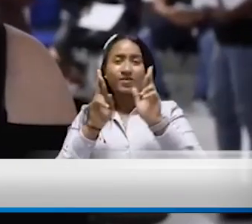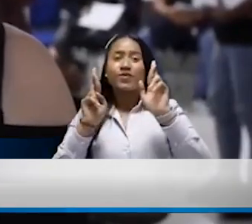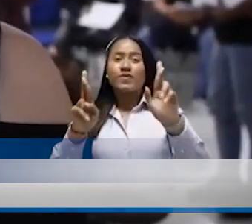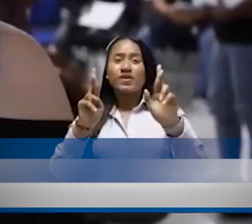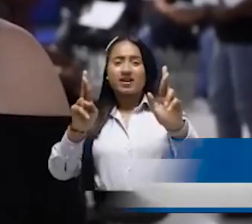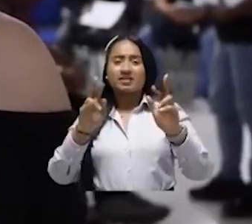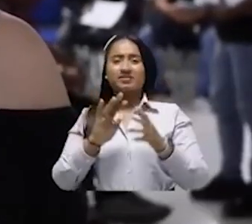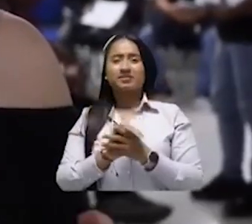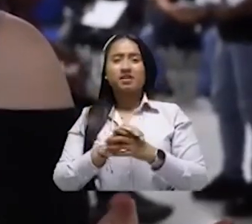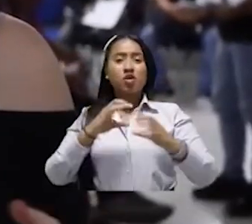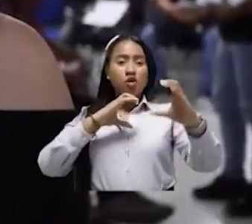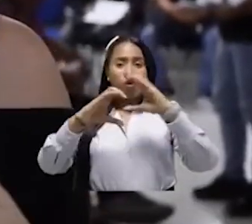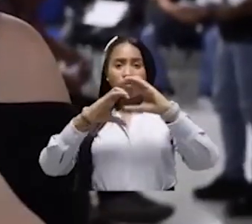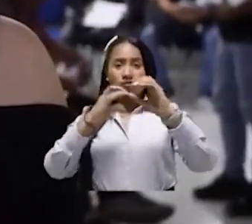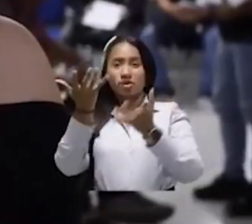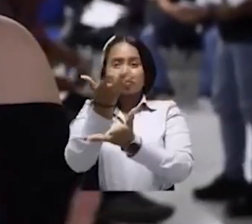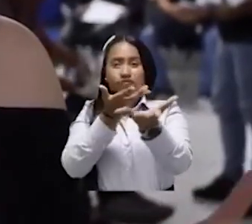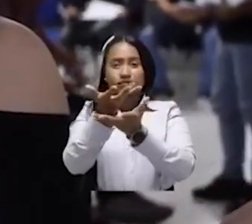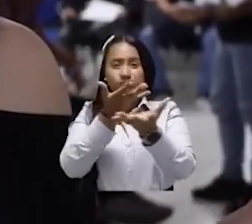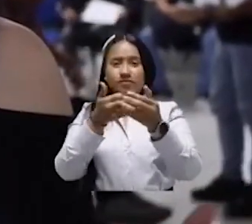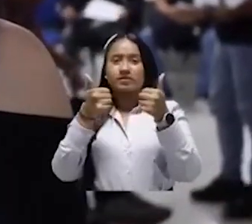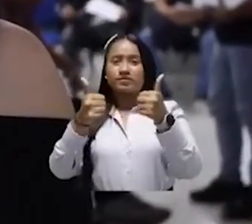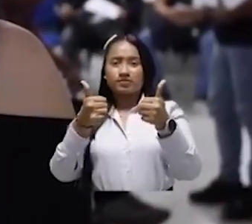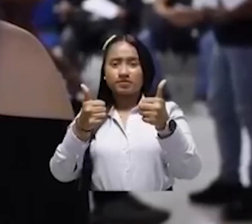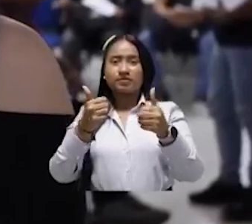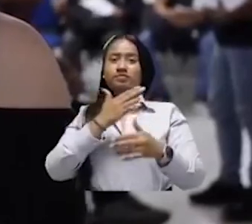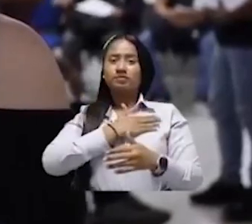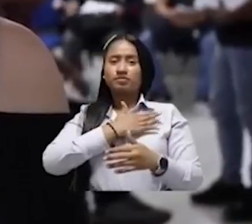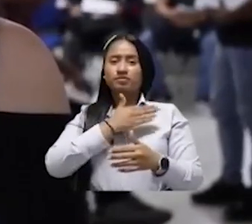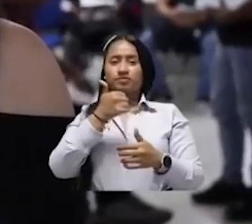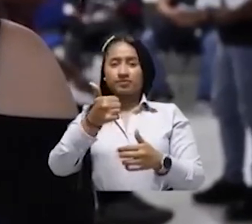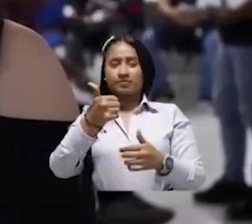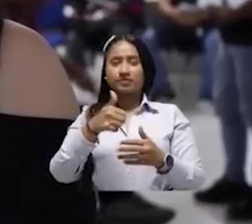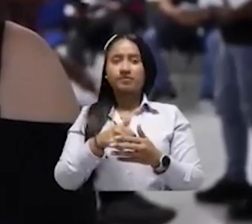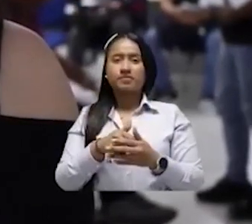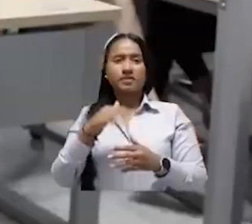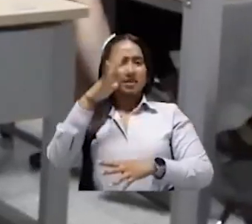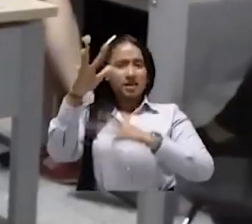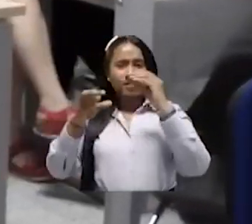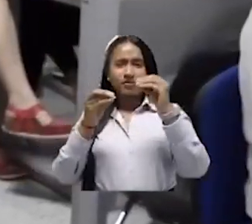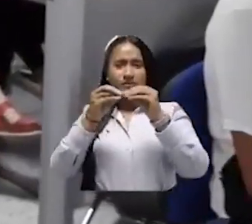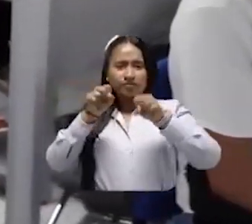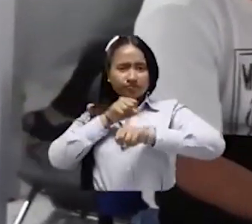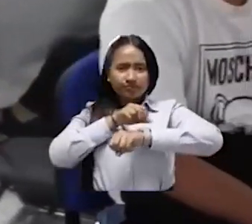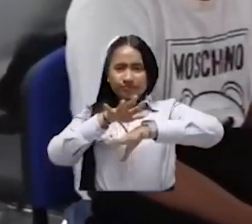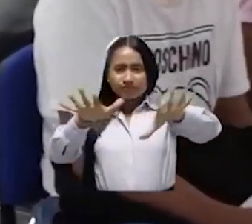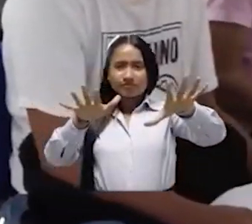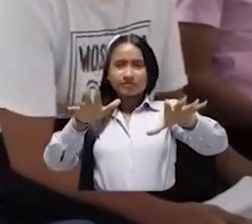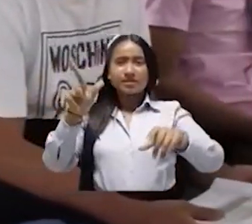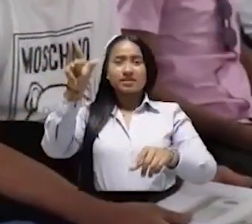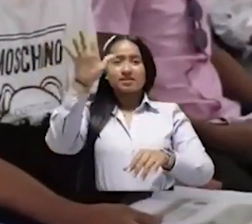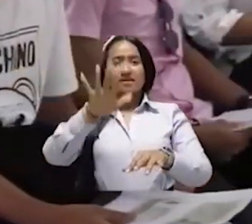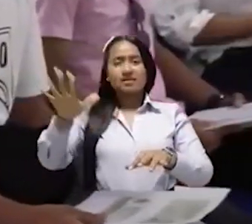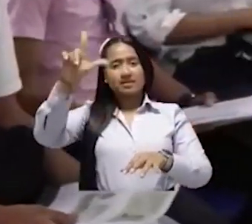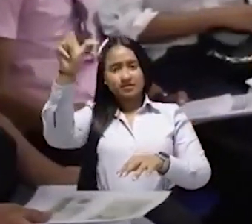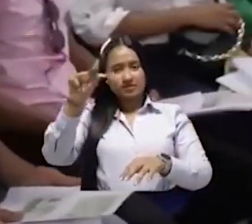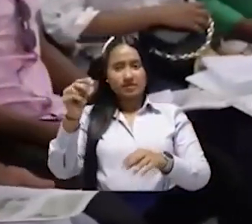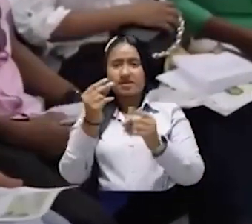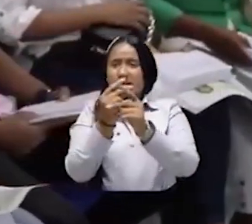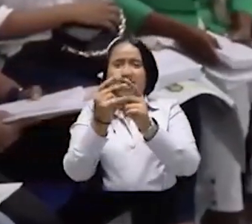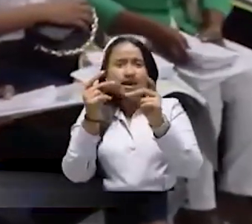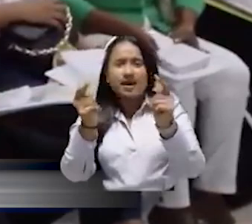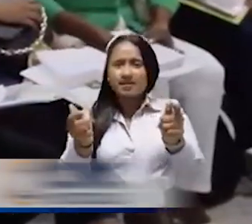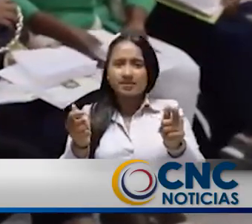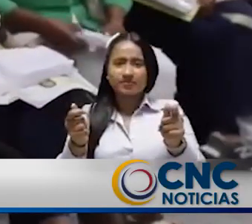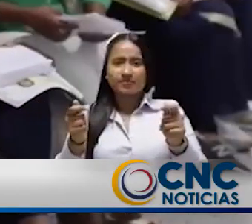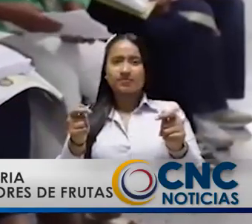candidatos, y la verdad es que la comunicación ha sido muy rápida y muy buena. La convocatoria se ha divulgado muy bien por todo el Cesar,